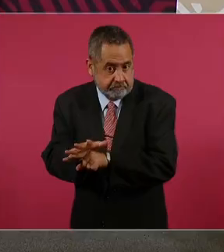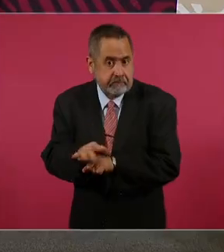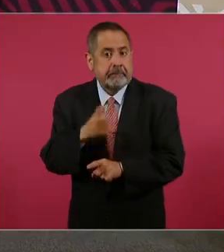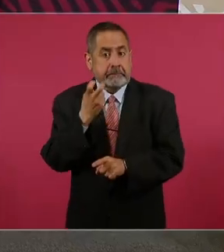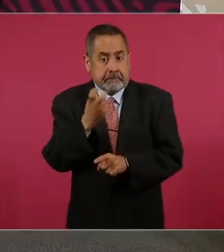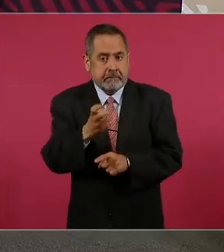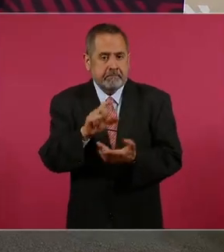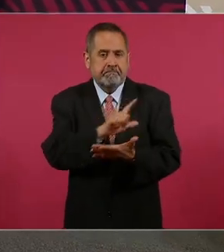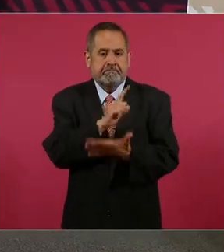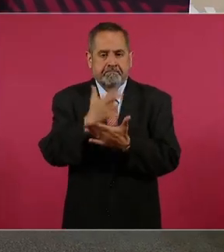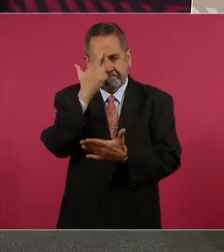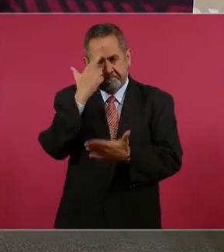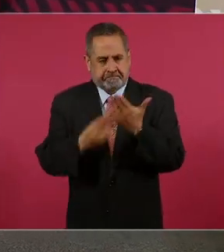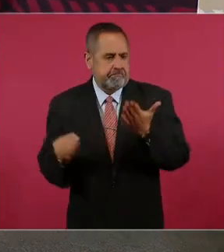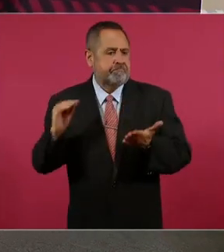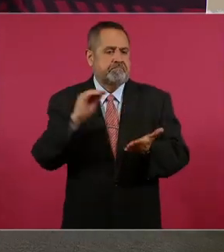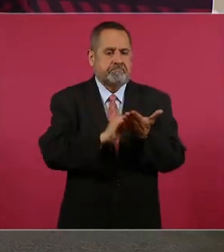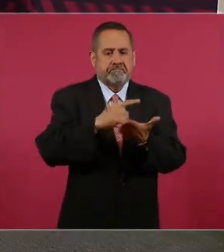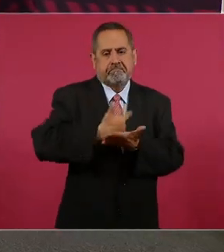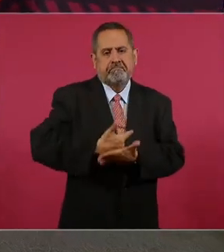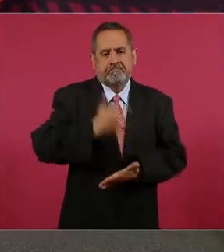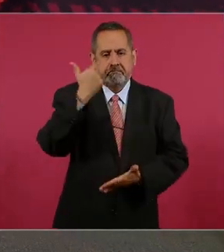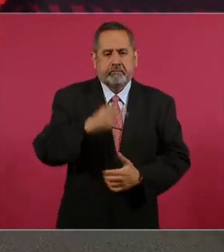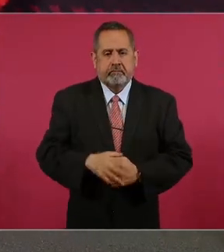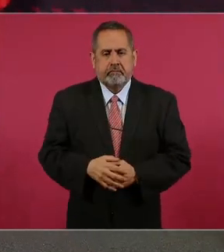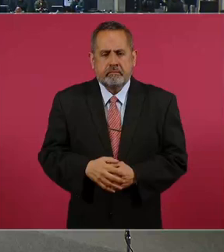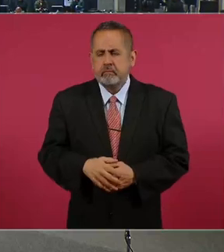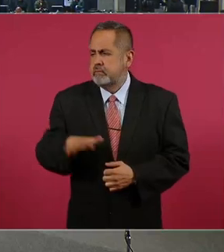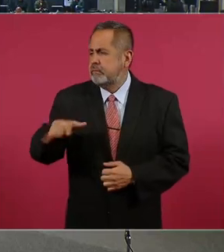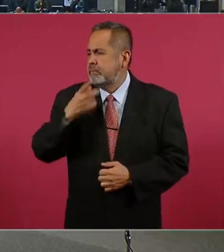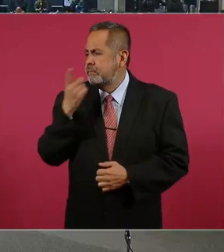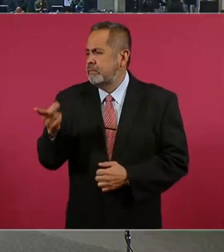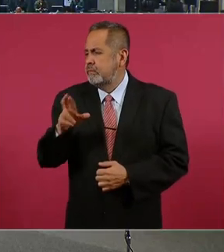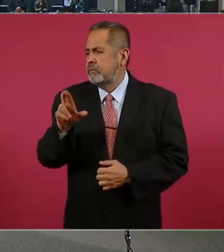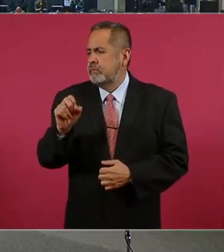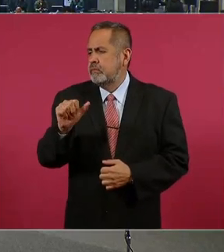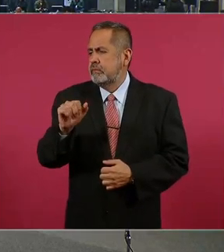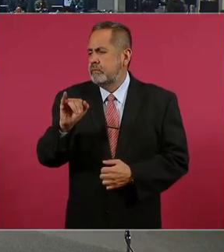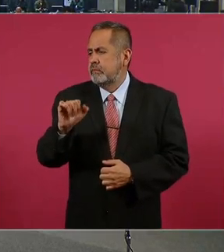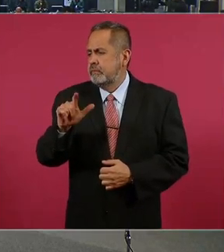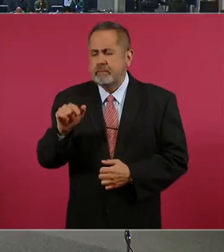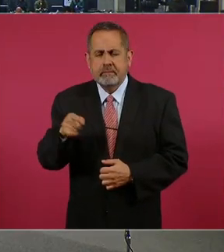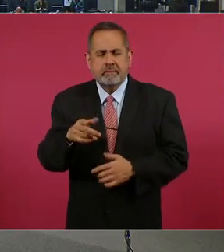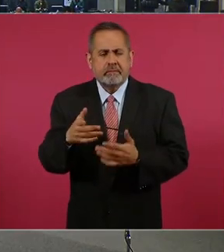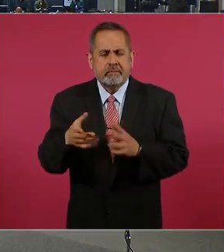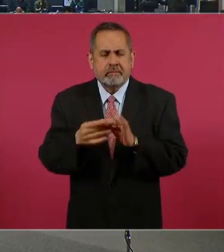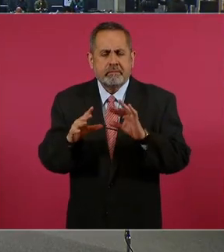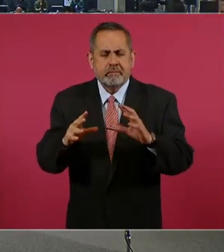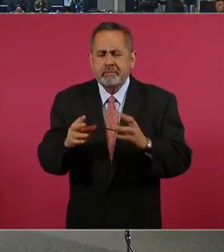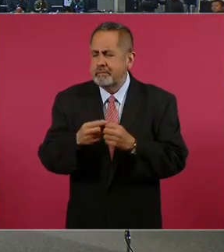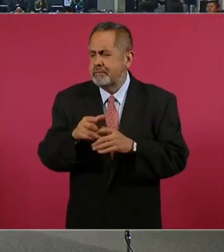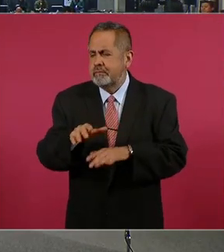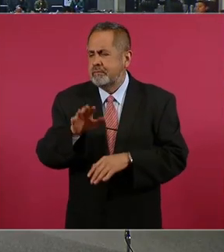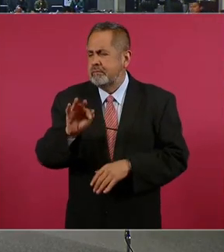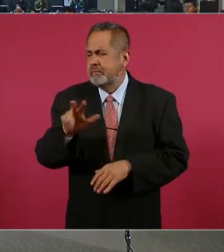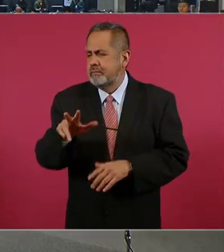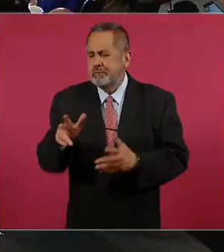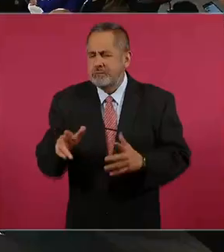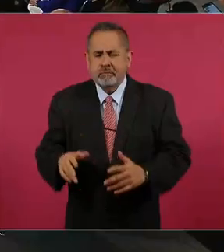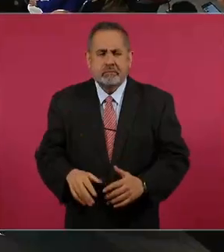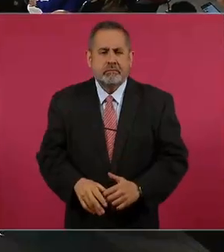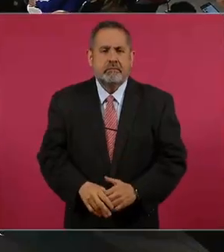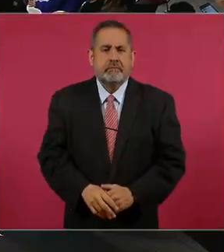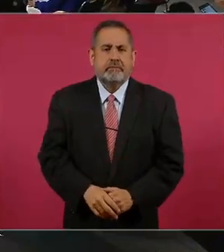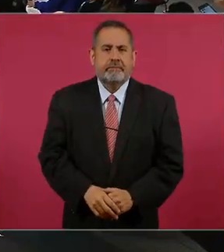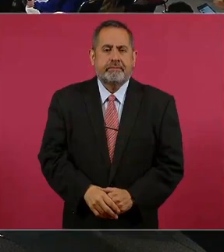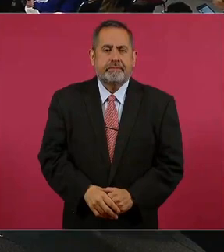y vamos a seguir en eso ¿qué te dijo Rosa Isela? de los 48 son el 27 de